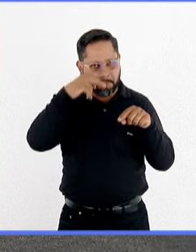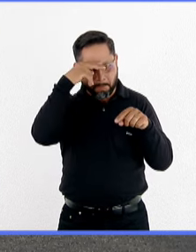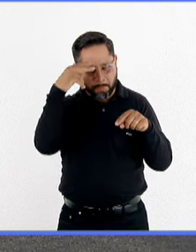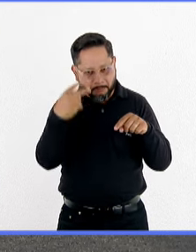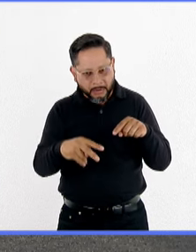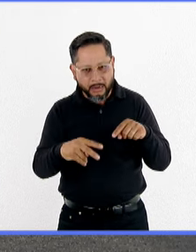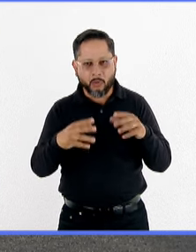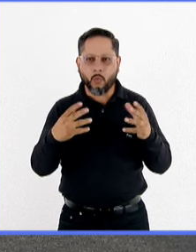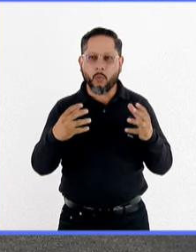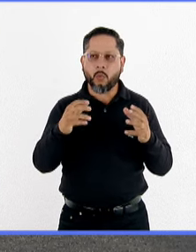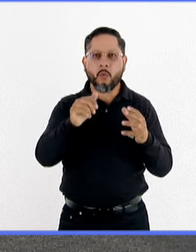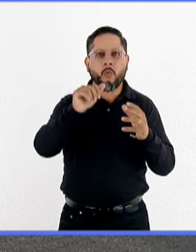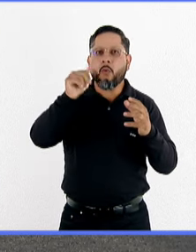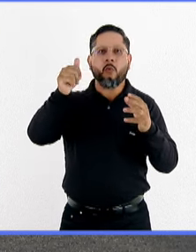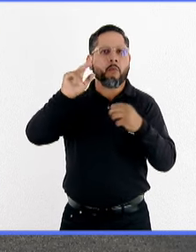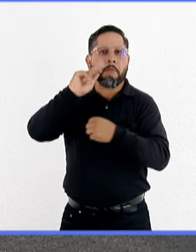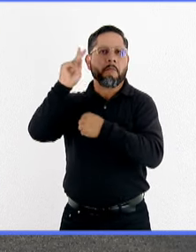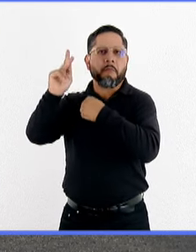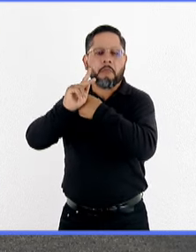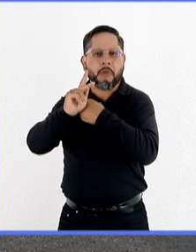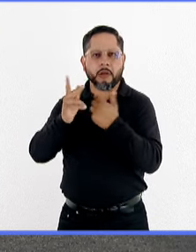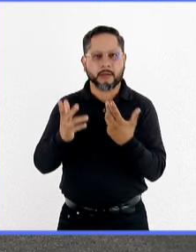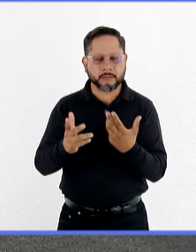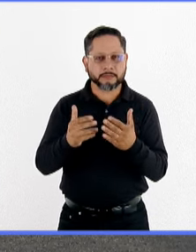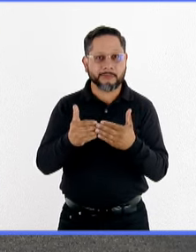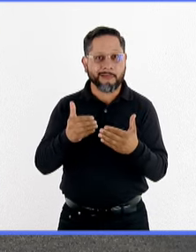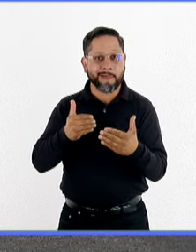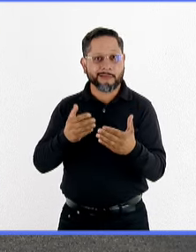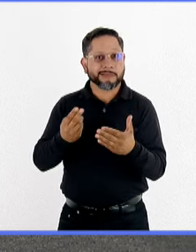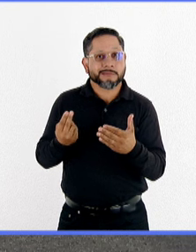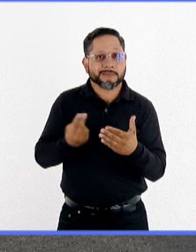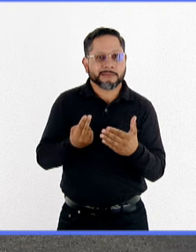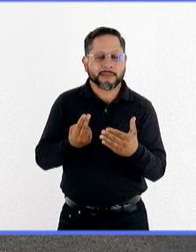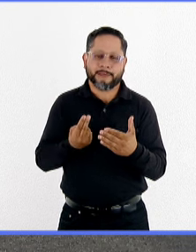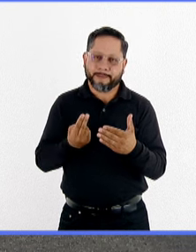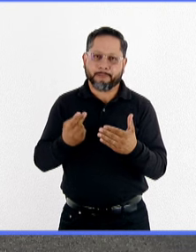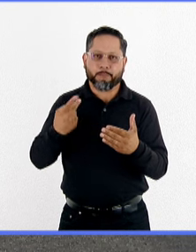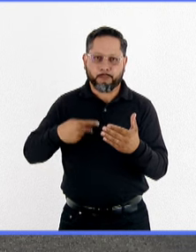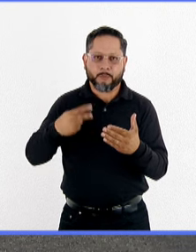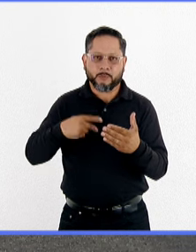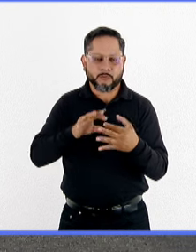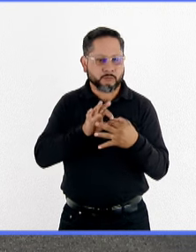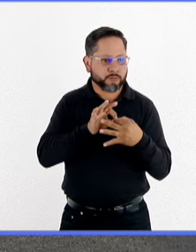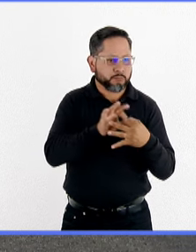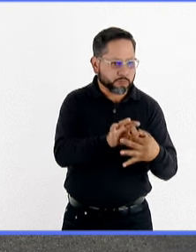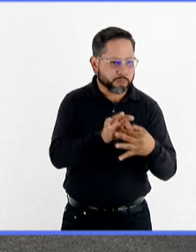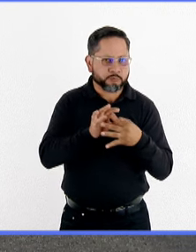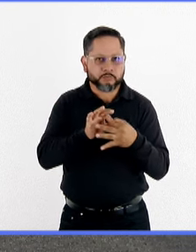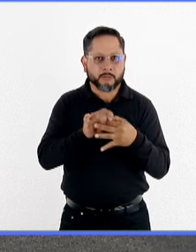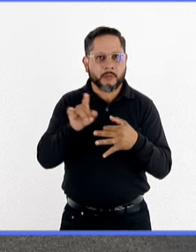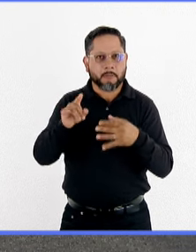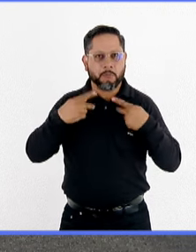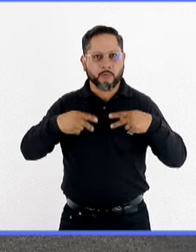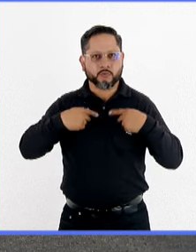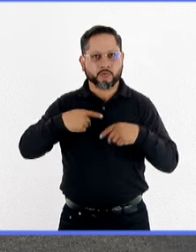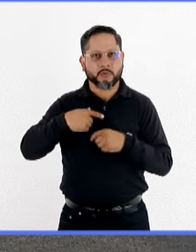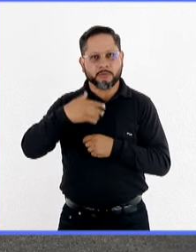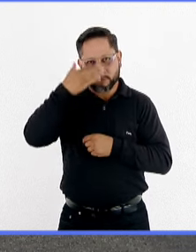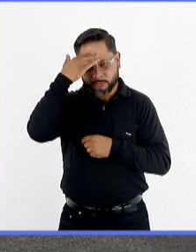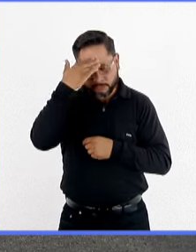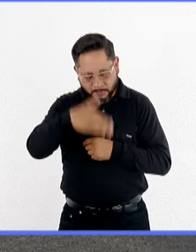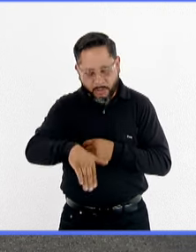parte del mundo, si no hay en su personal interacción con gente especializada en